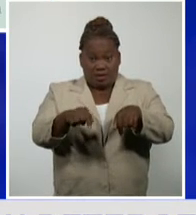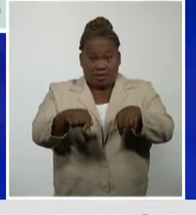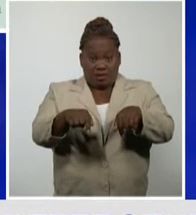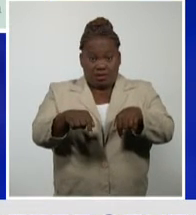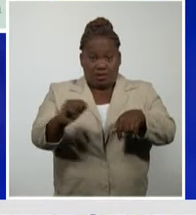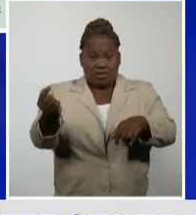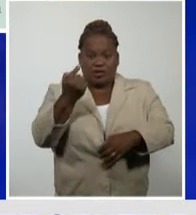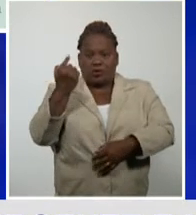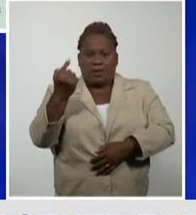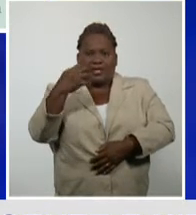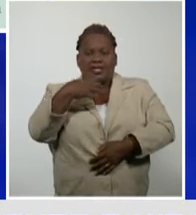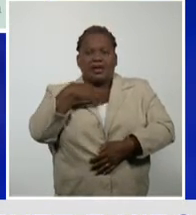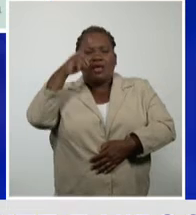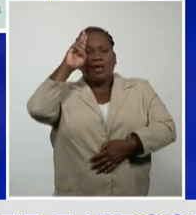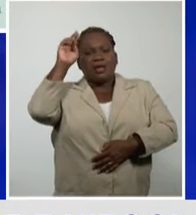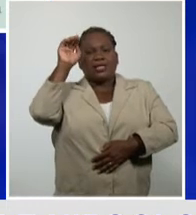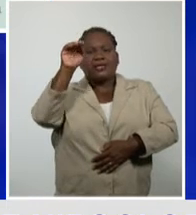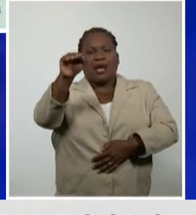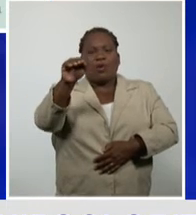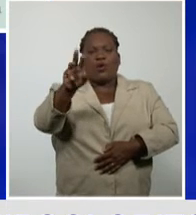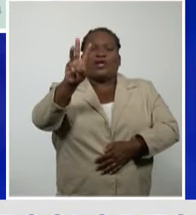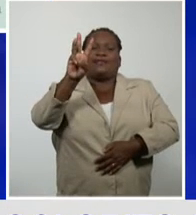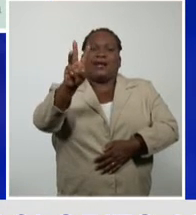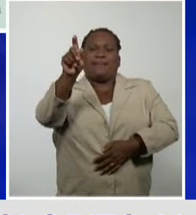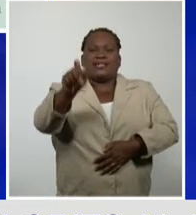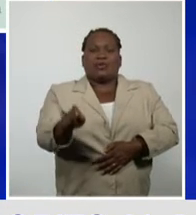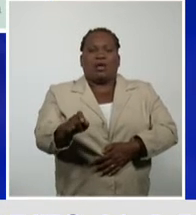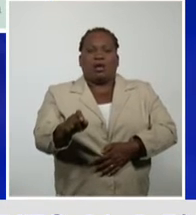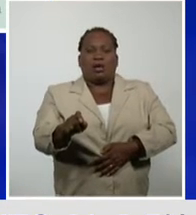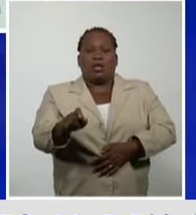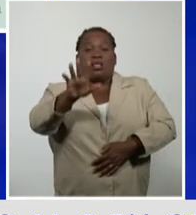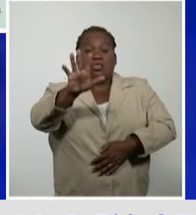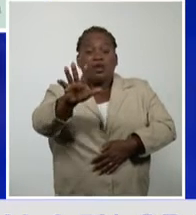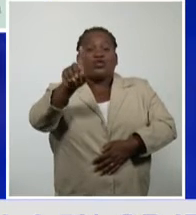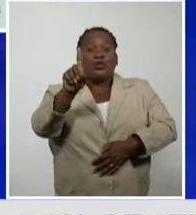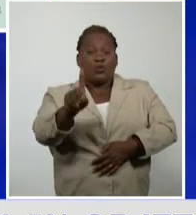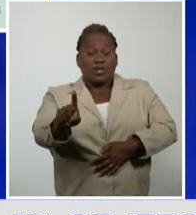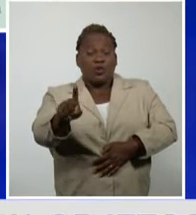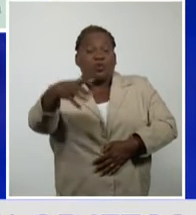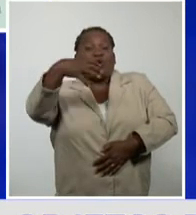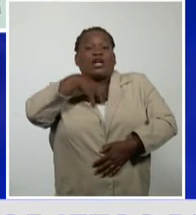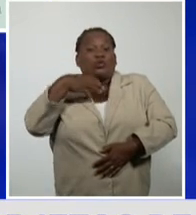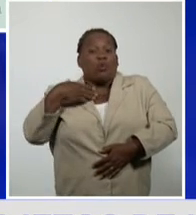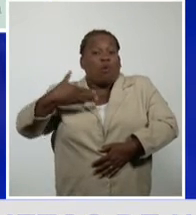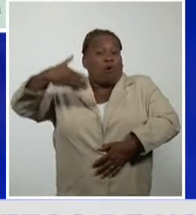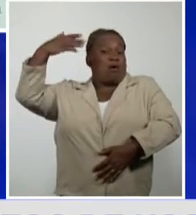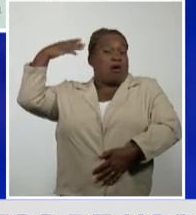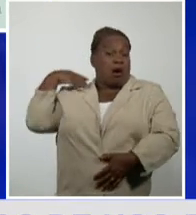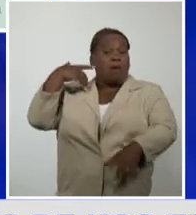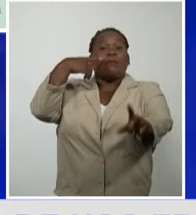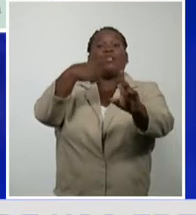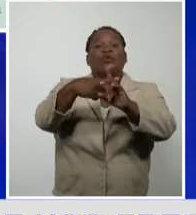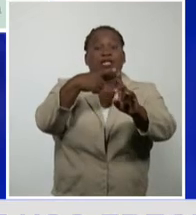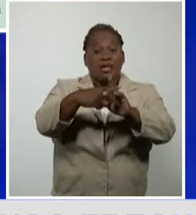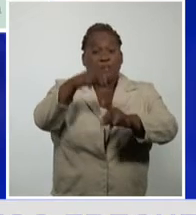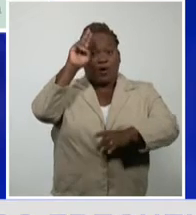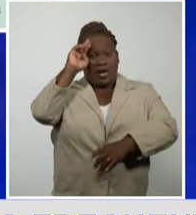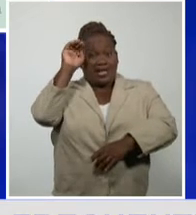solamente tiene ingresado 3 pacientes de los 51 que confirmó esta